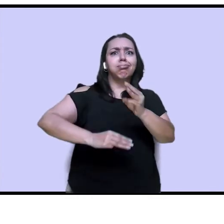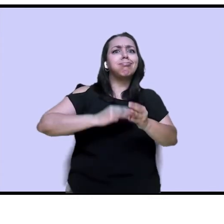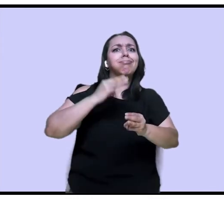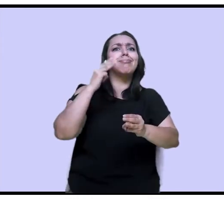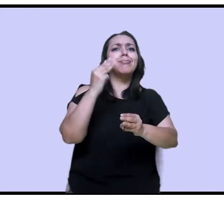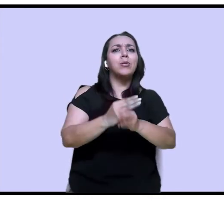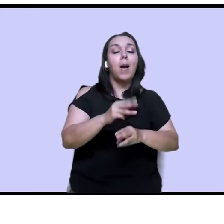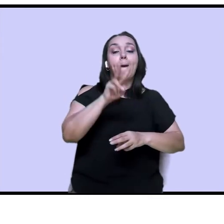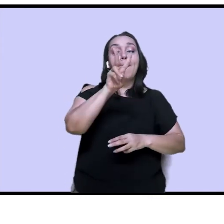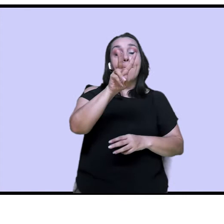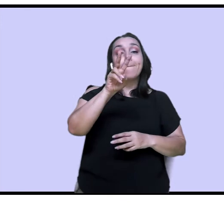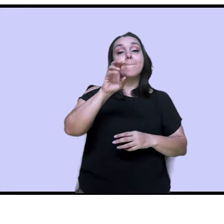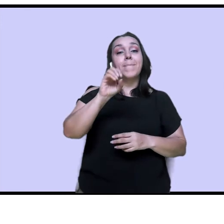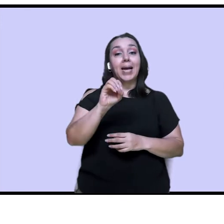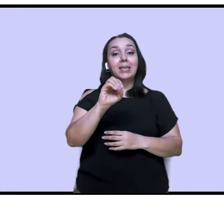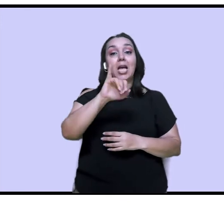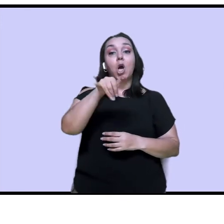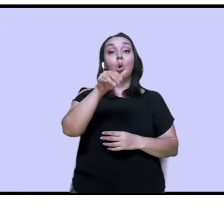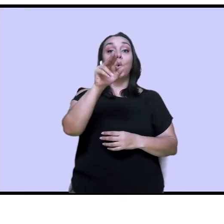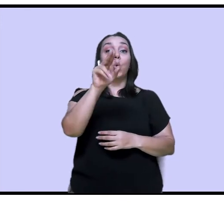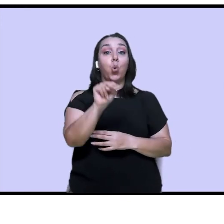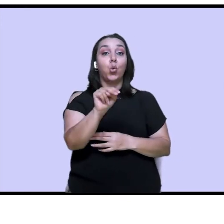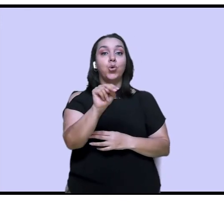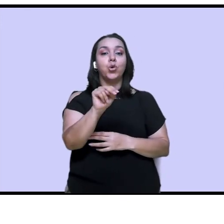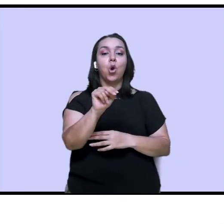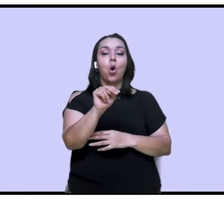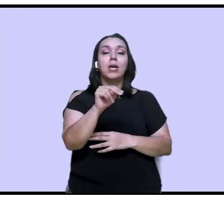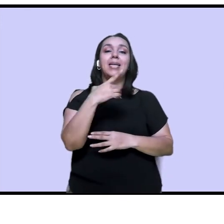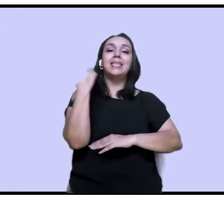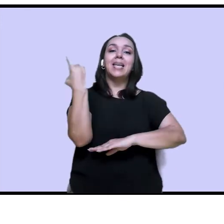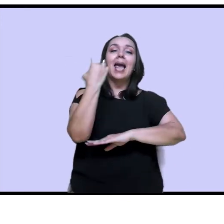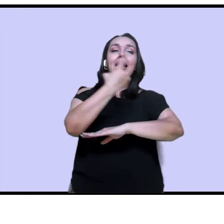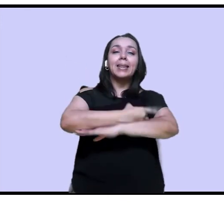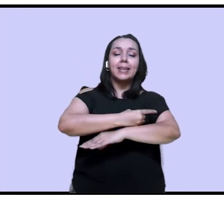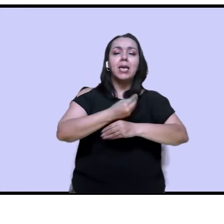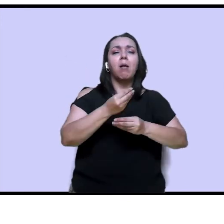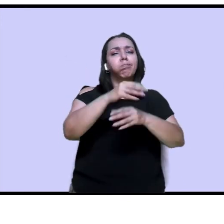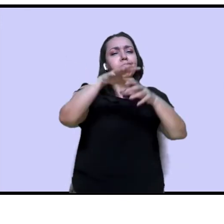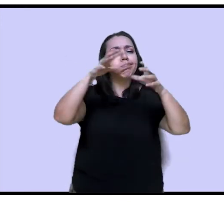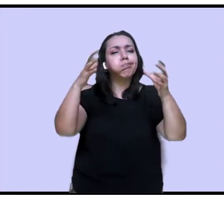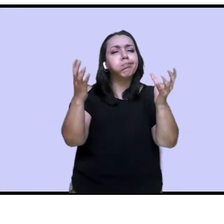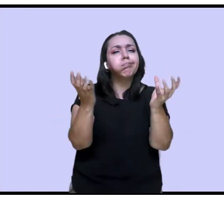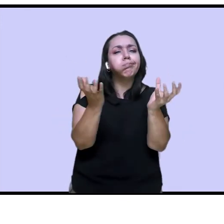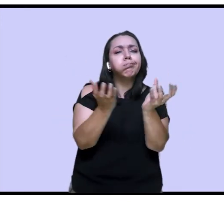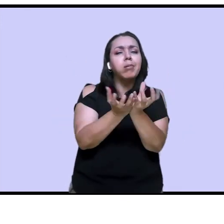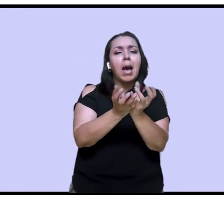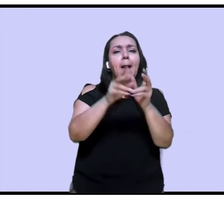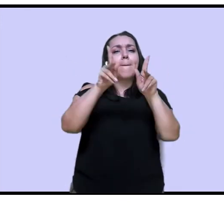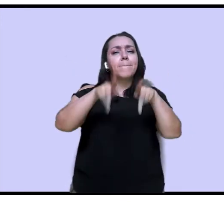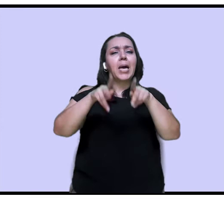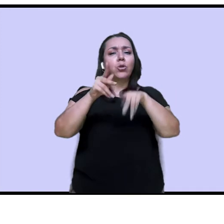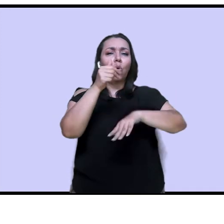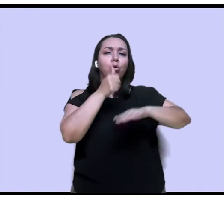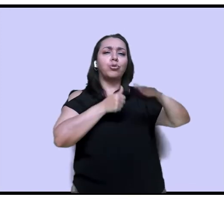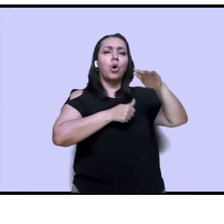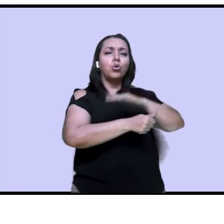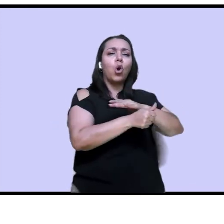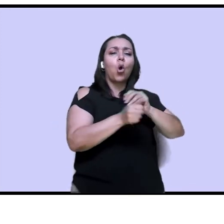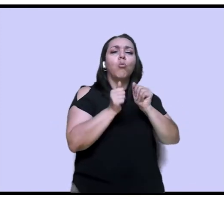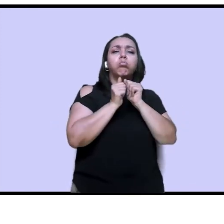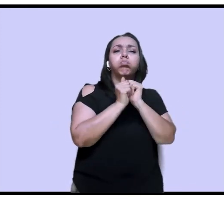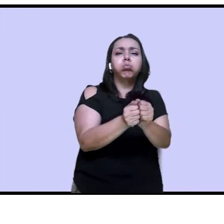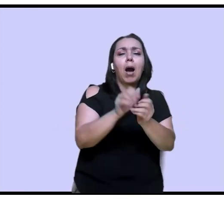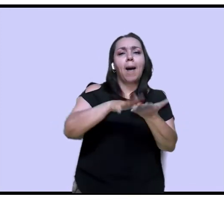Estas efemérides son el 20 de junio, que es el Día Mundial de las Personas Refugiadas, que como lo indica ACNUR, ¿verdad?, juntos nos